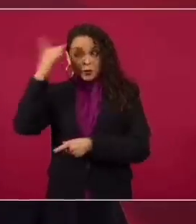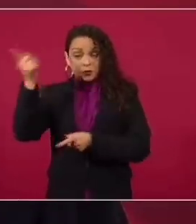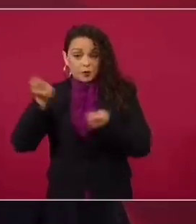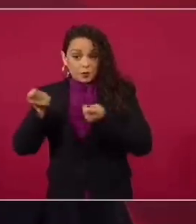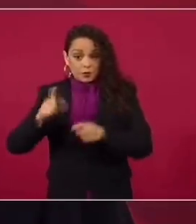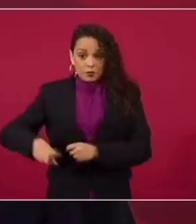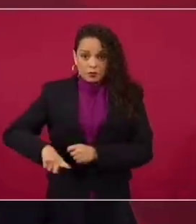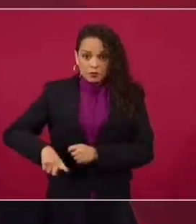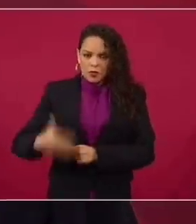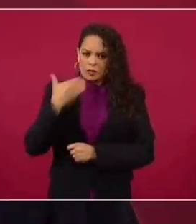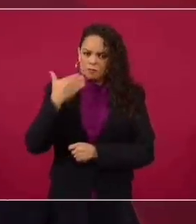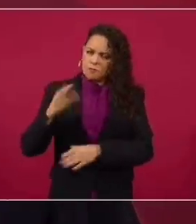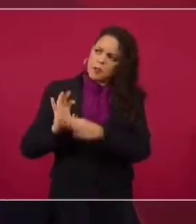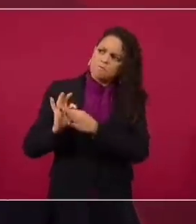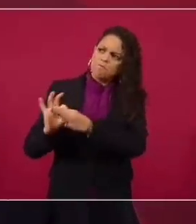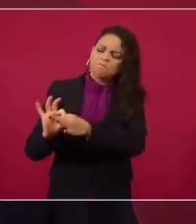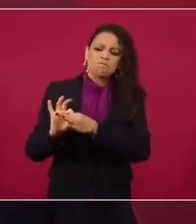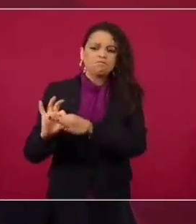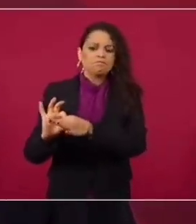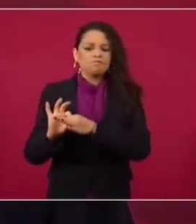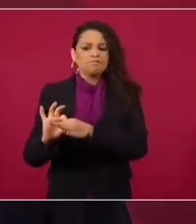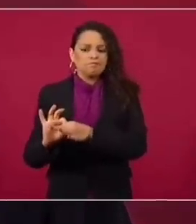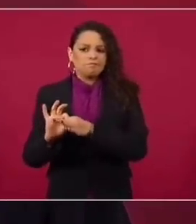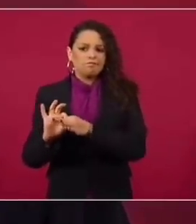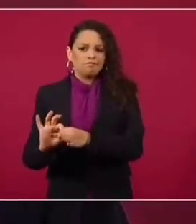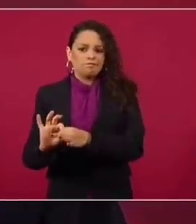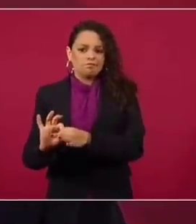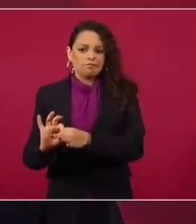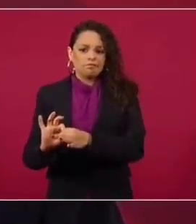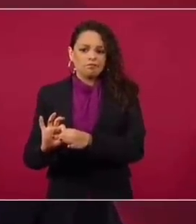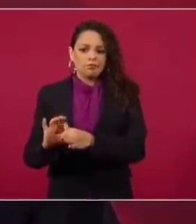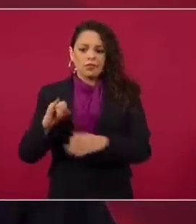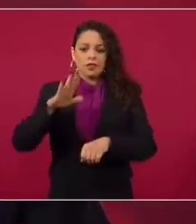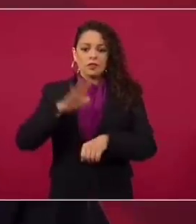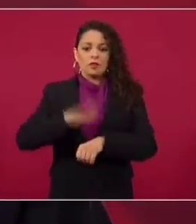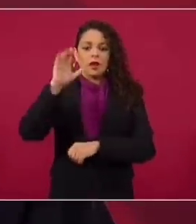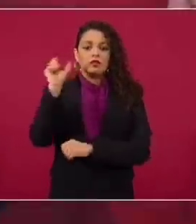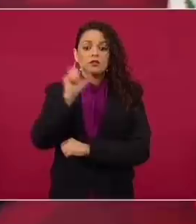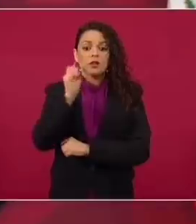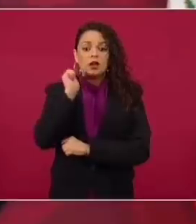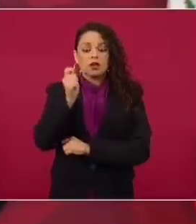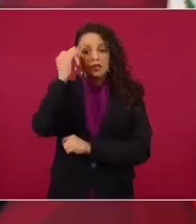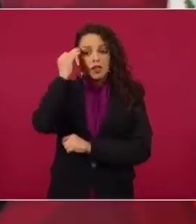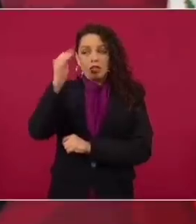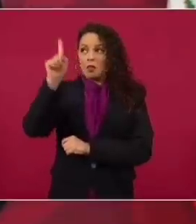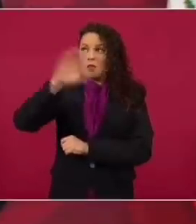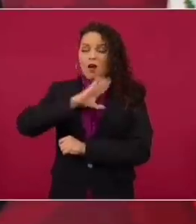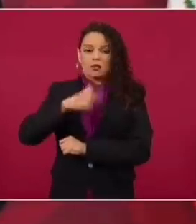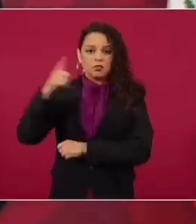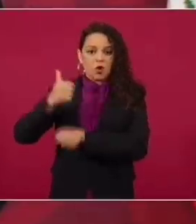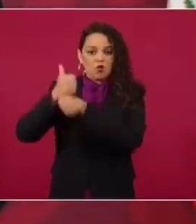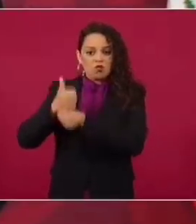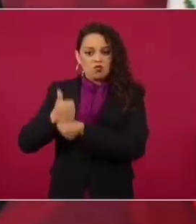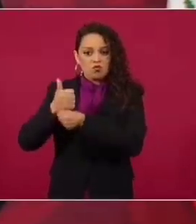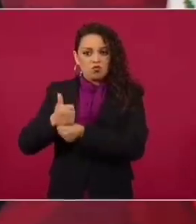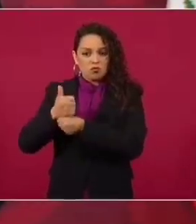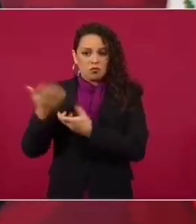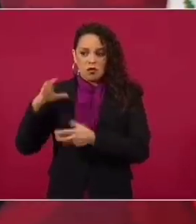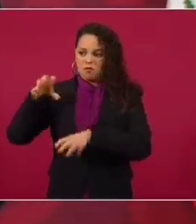las buenas relaciones, sobre todo en los momentos de persecución en España, con el